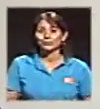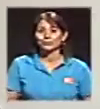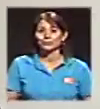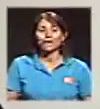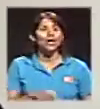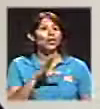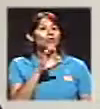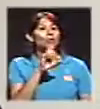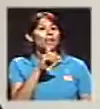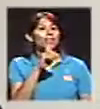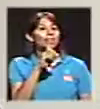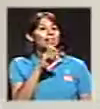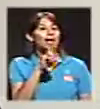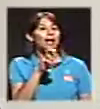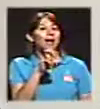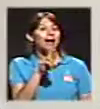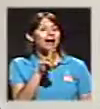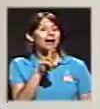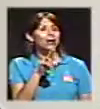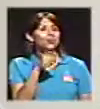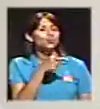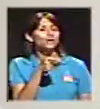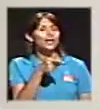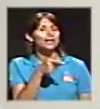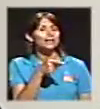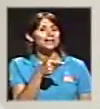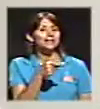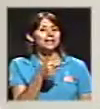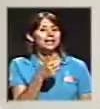Don Edgar, ustedes tienen